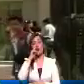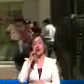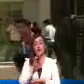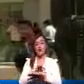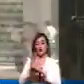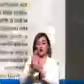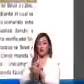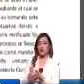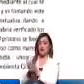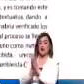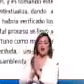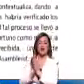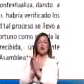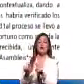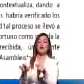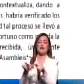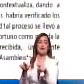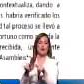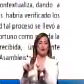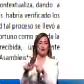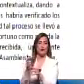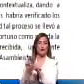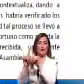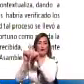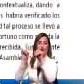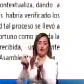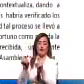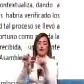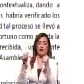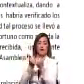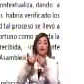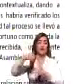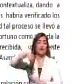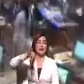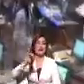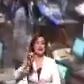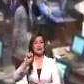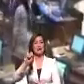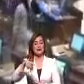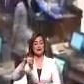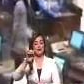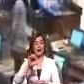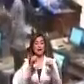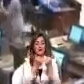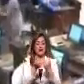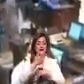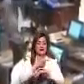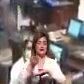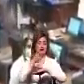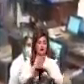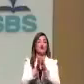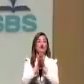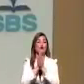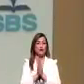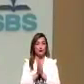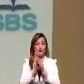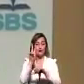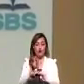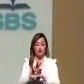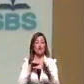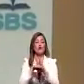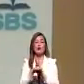Dirección General del IES fue un certificado que responde a la inquietud del asambleísta Salvador Quispe. El legislador días atrás había pedido a la Super